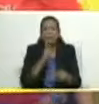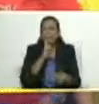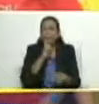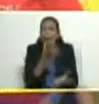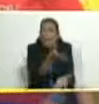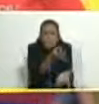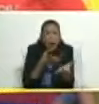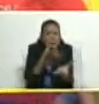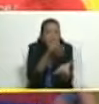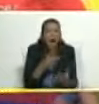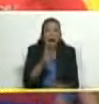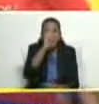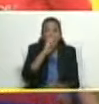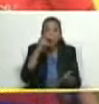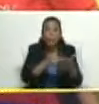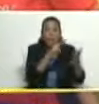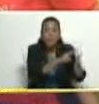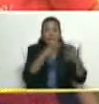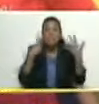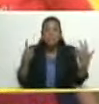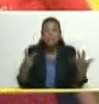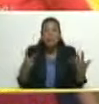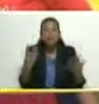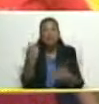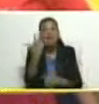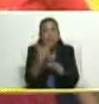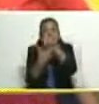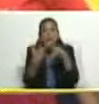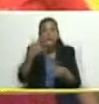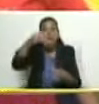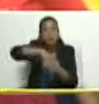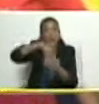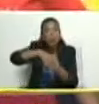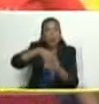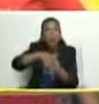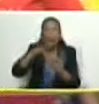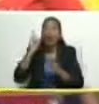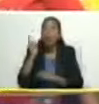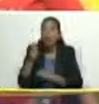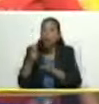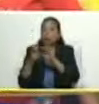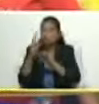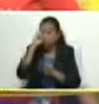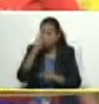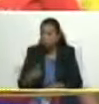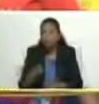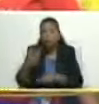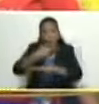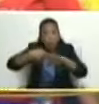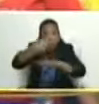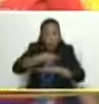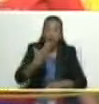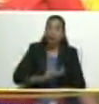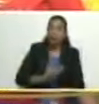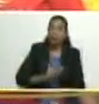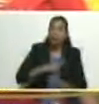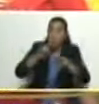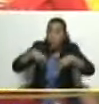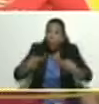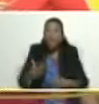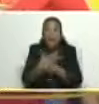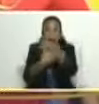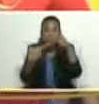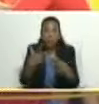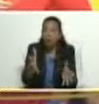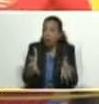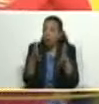guarimba 2017, hicimos 3 elecciones, constituyentes, gobernaciones y alcaldía, y las 3 las